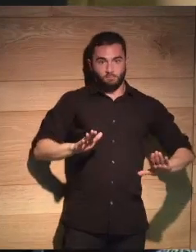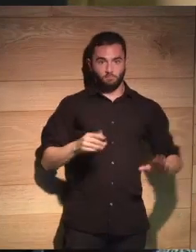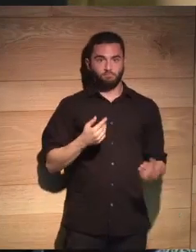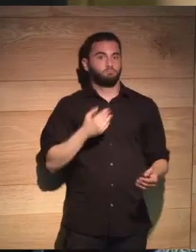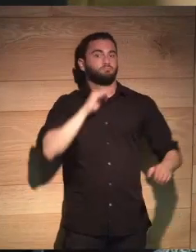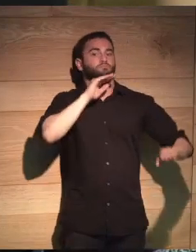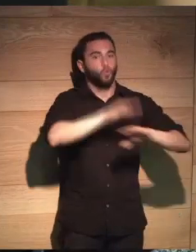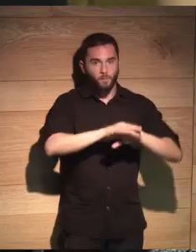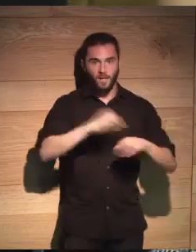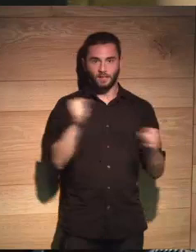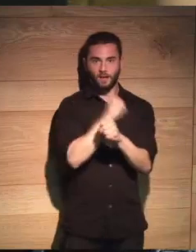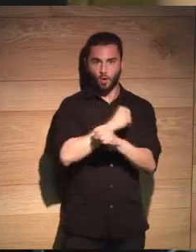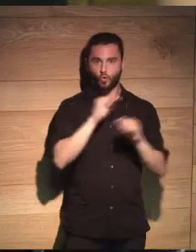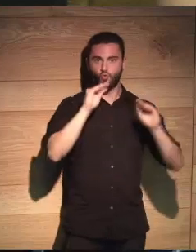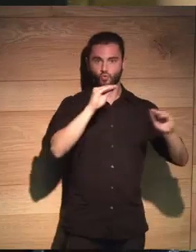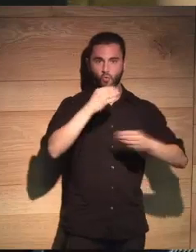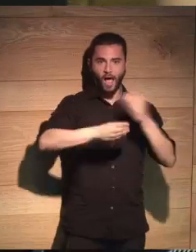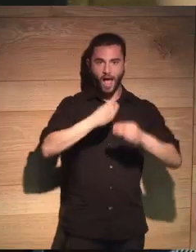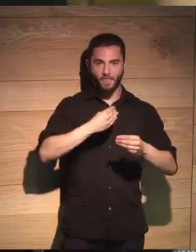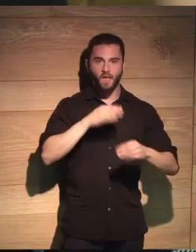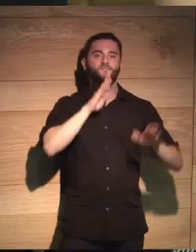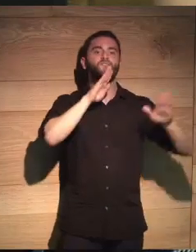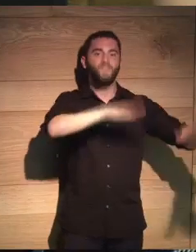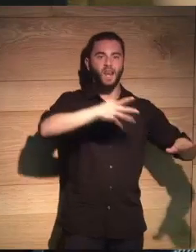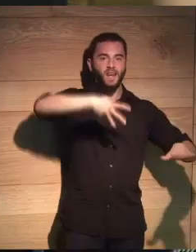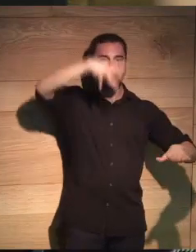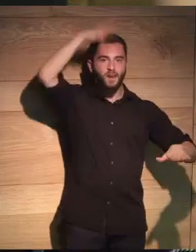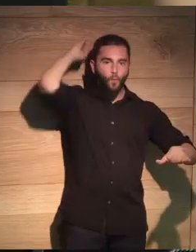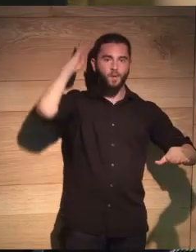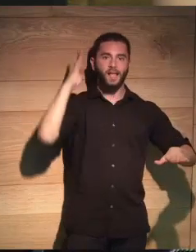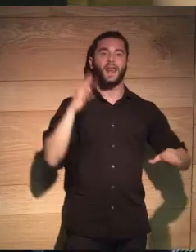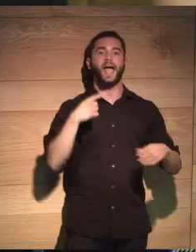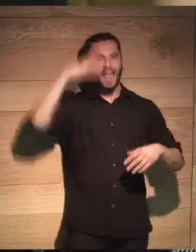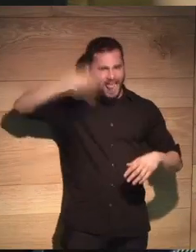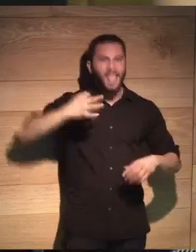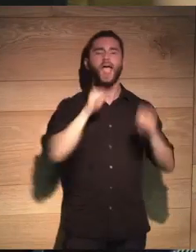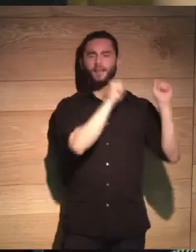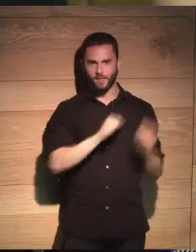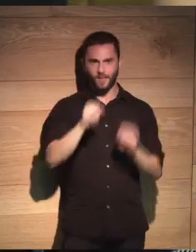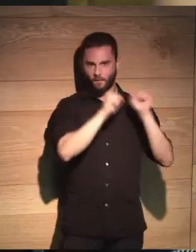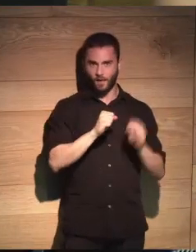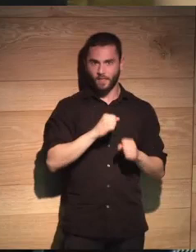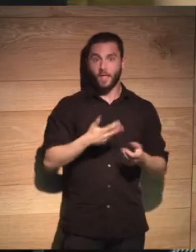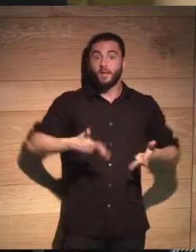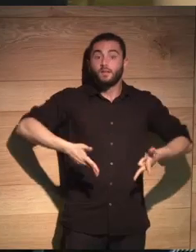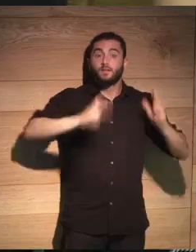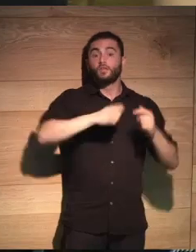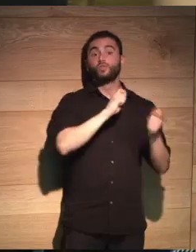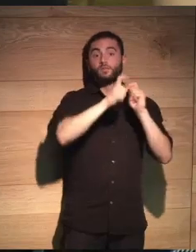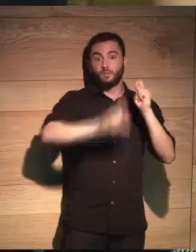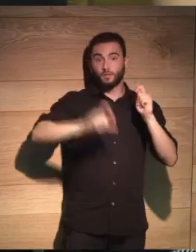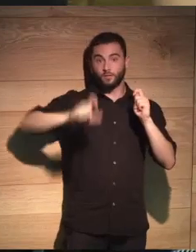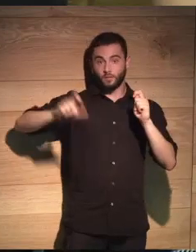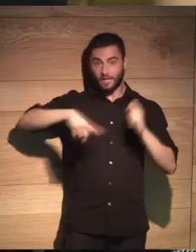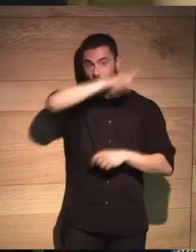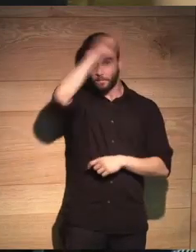su trabajo fielmente a la República, en la que creía y defendía. Permiten que los corresponsales en Madrid les dan muchos permisos para ir